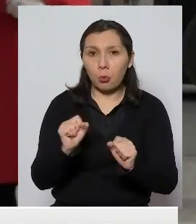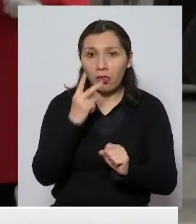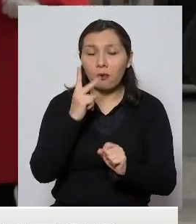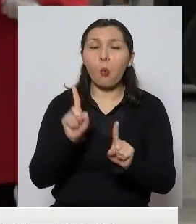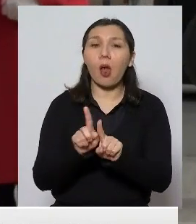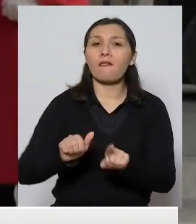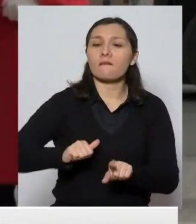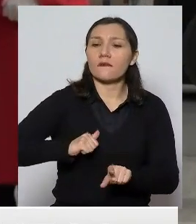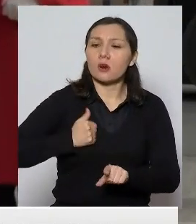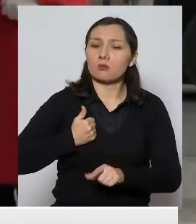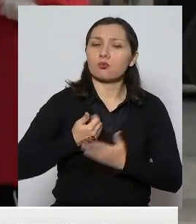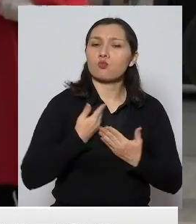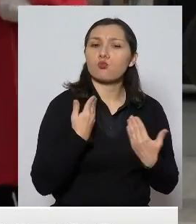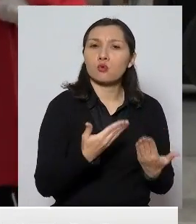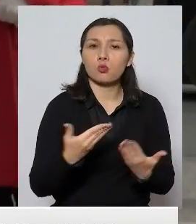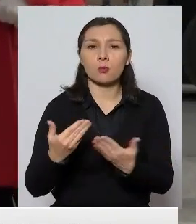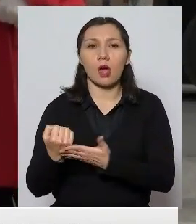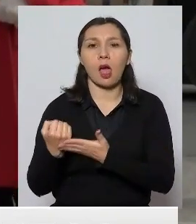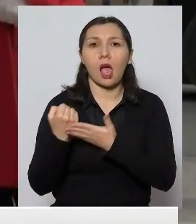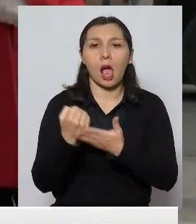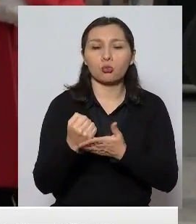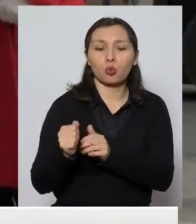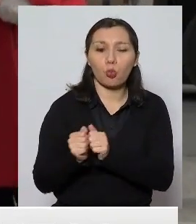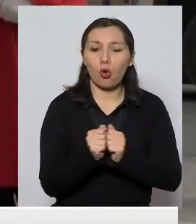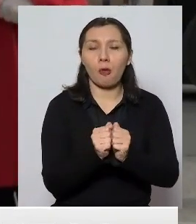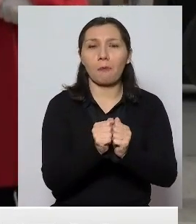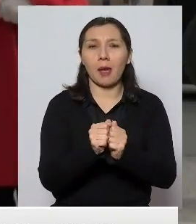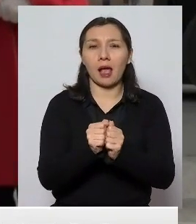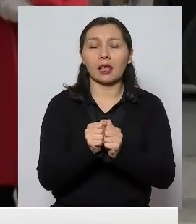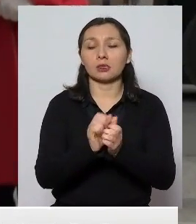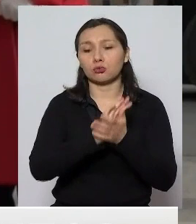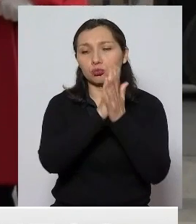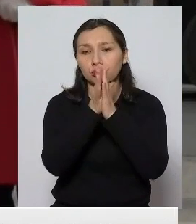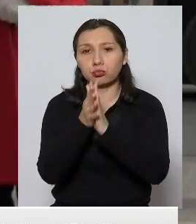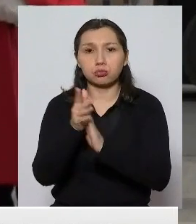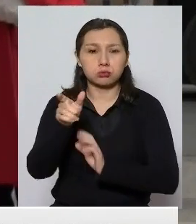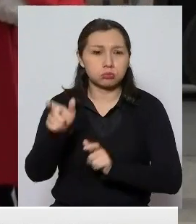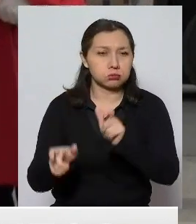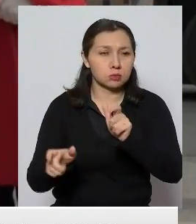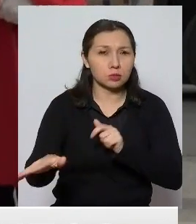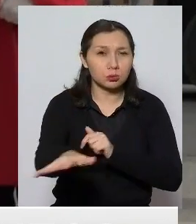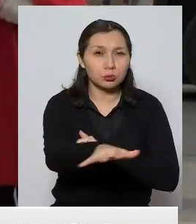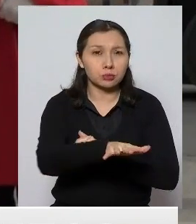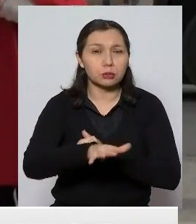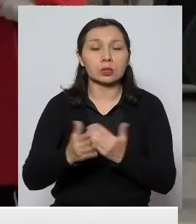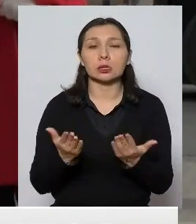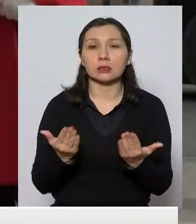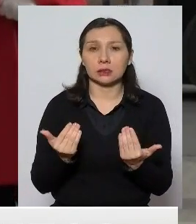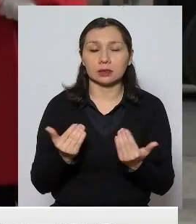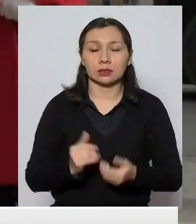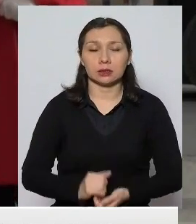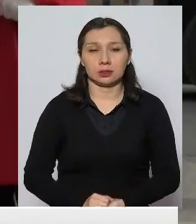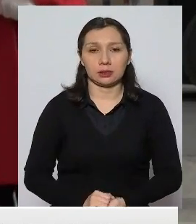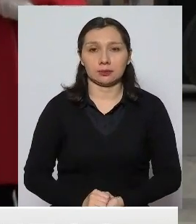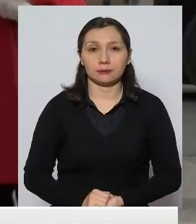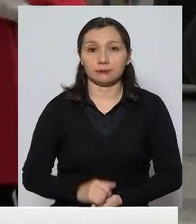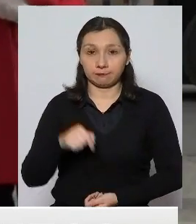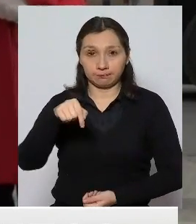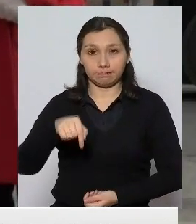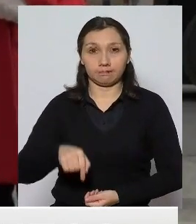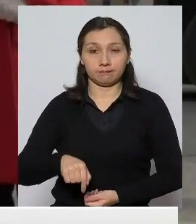y voluntarias para ayudar y acompañar a todos aquellos que lo necesitan.